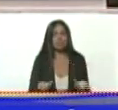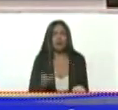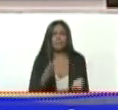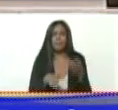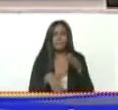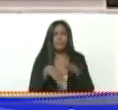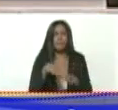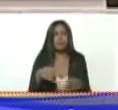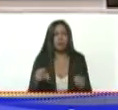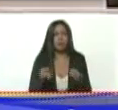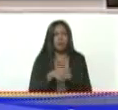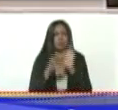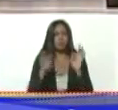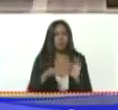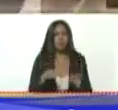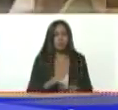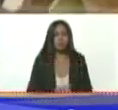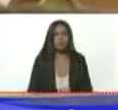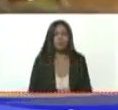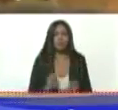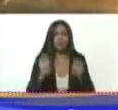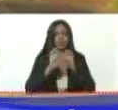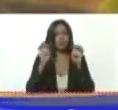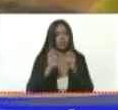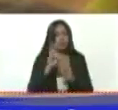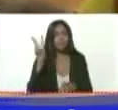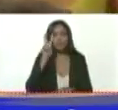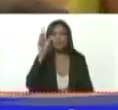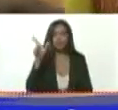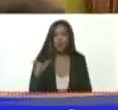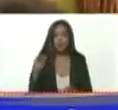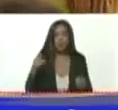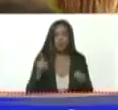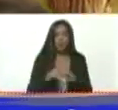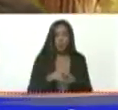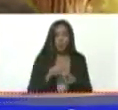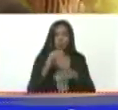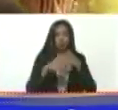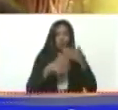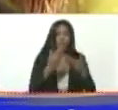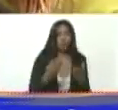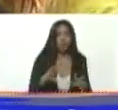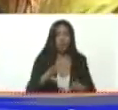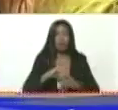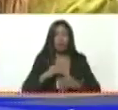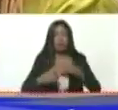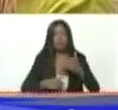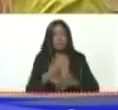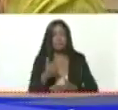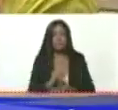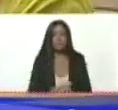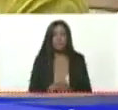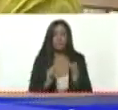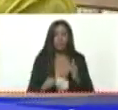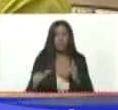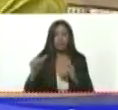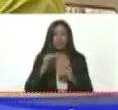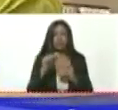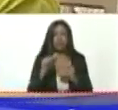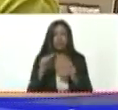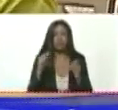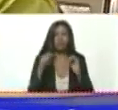frente para que la educación venezolana cada vez adquiera mayor